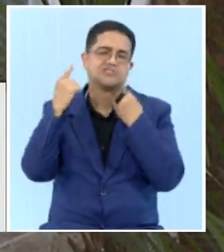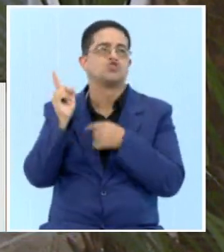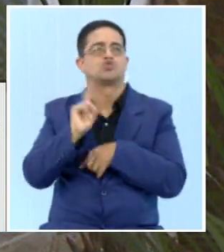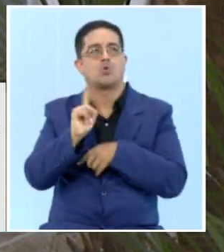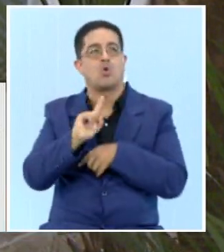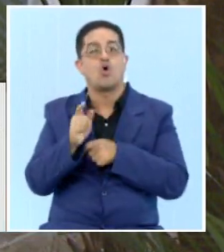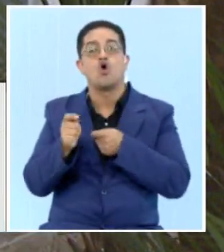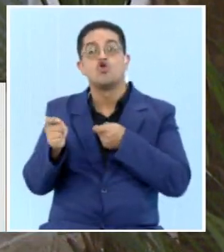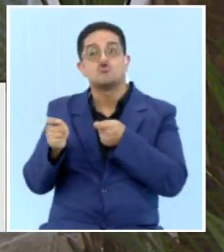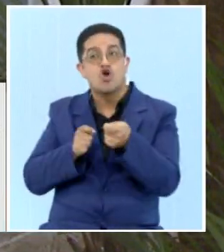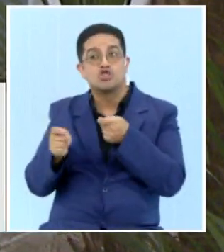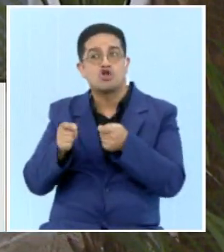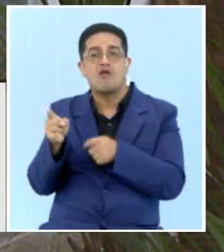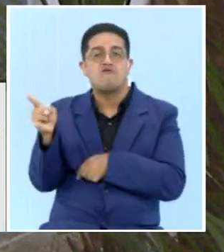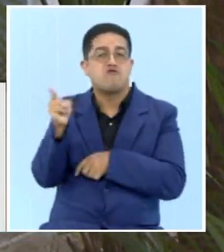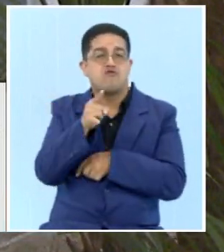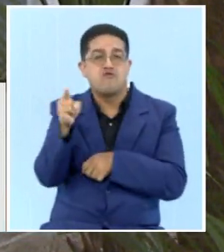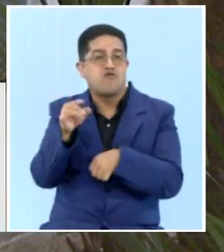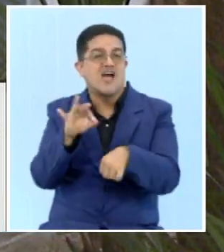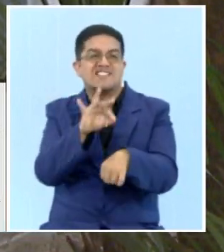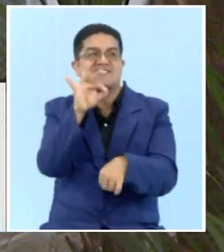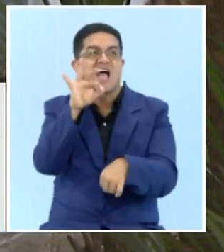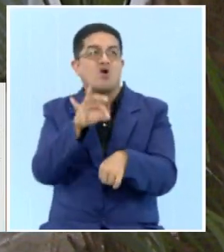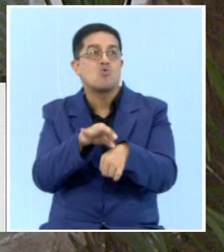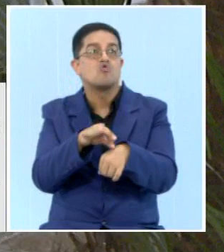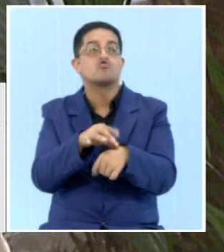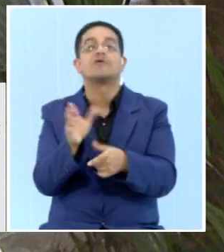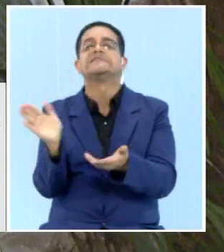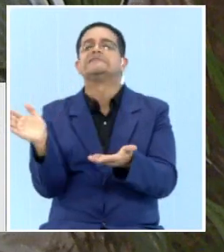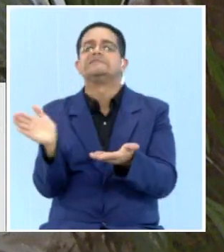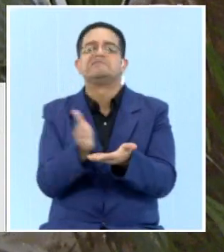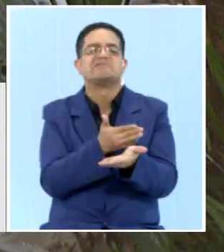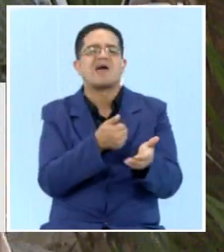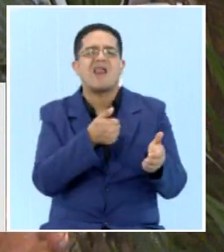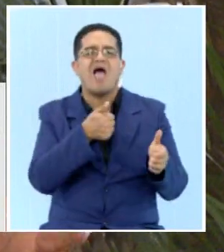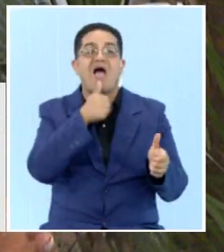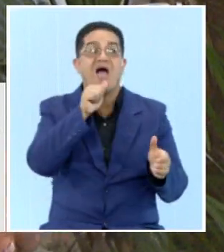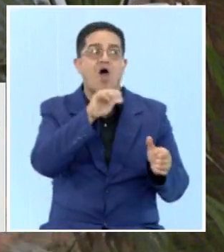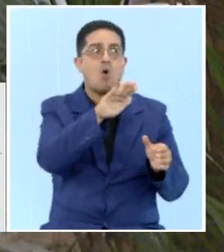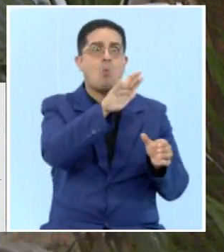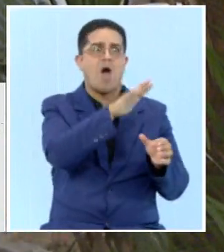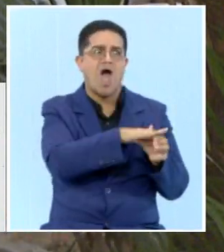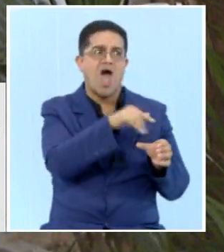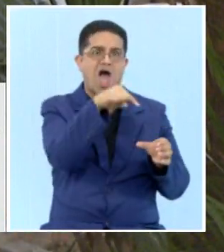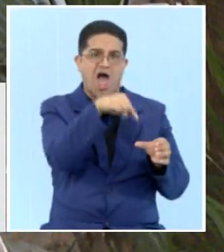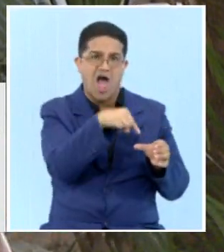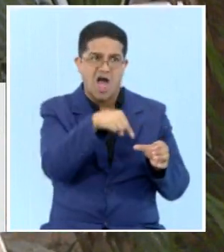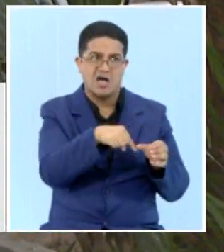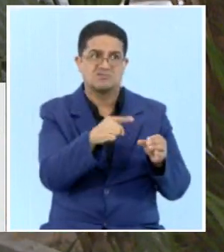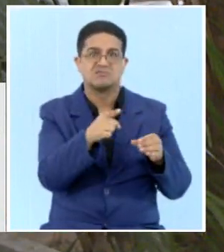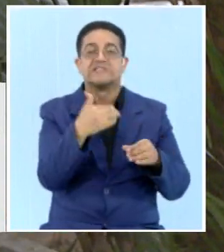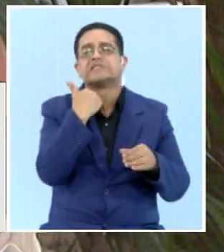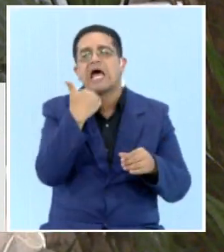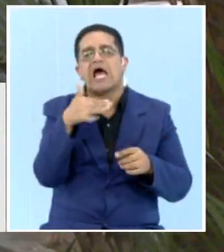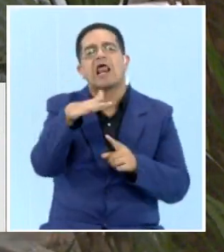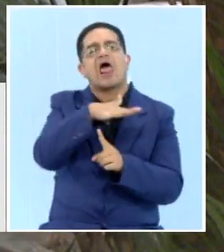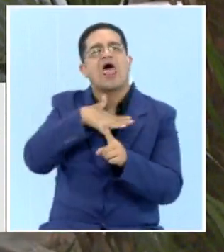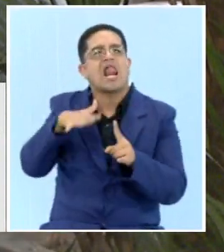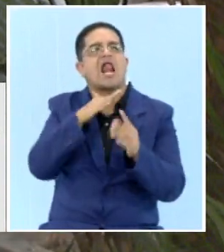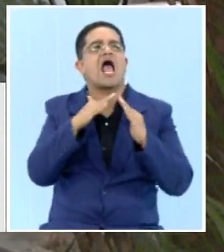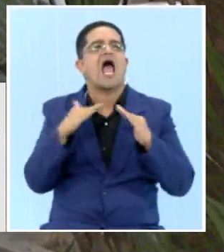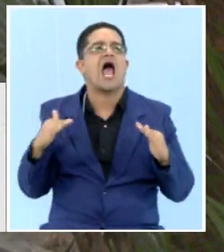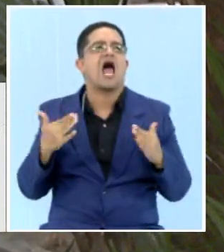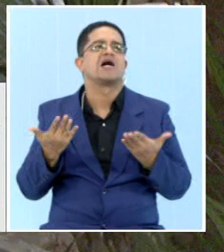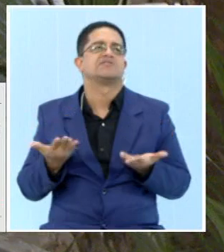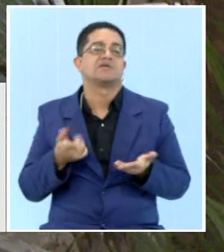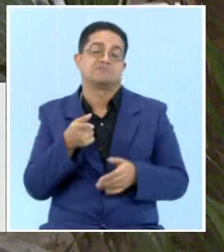del zancudo, el control del vector, quitar, digamos, las aguas que están almacenadas en nuestros jardines, alrededor de nuestra